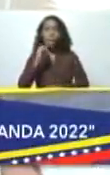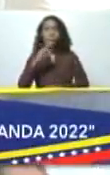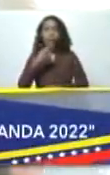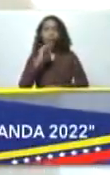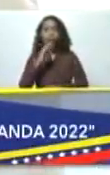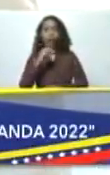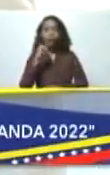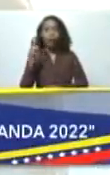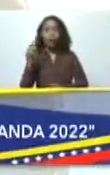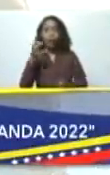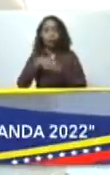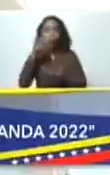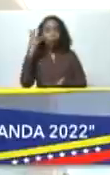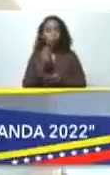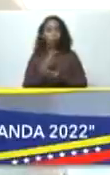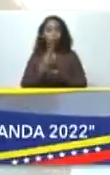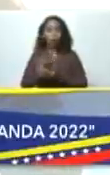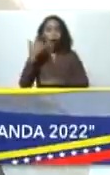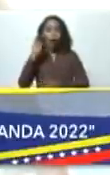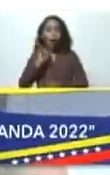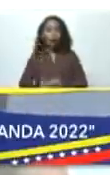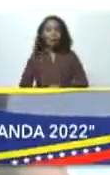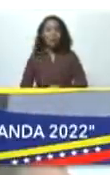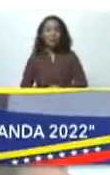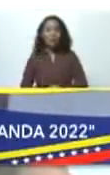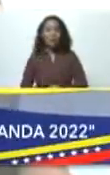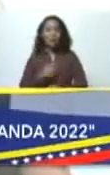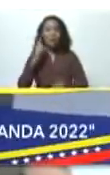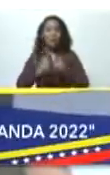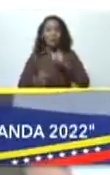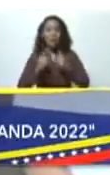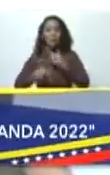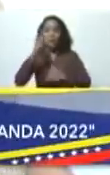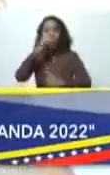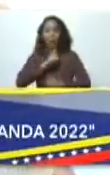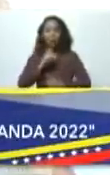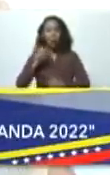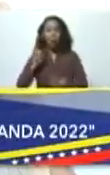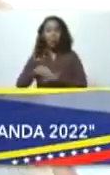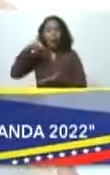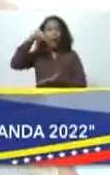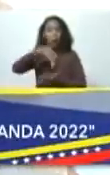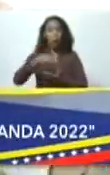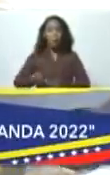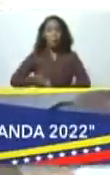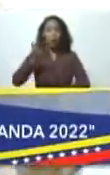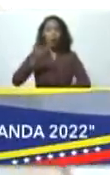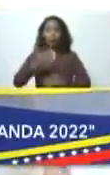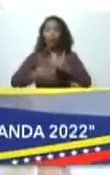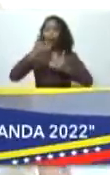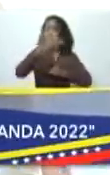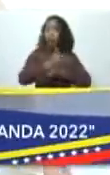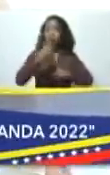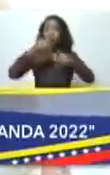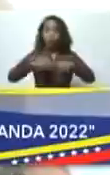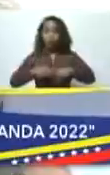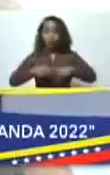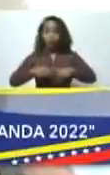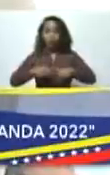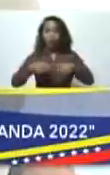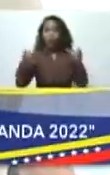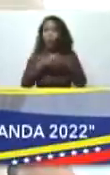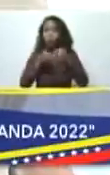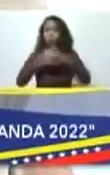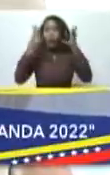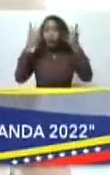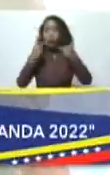el estado Monagas, Monagas cuenta, en los últimos años ha dado un salto importante adelante en esta ganadería que le